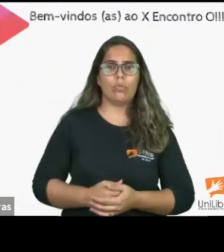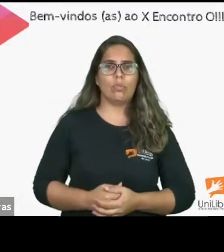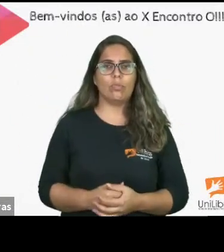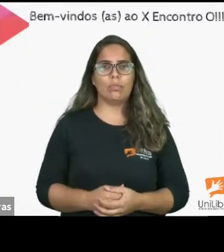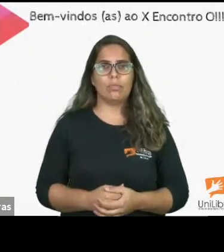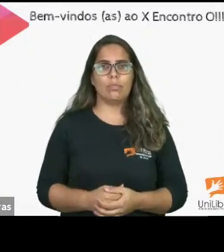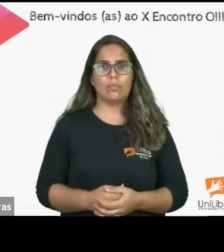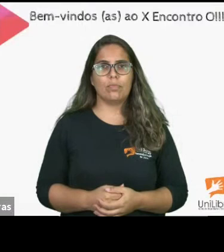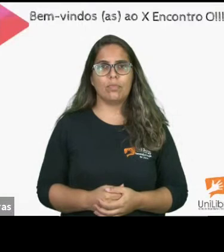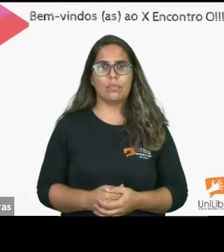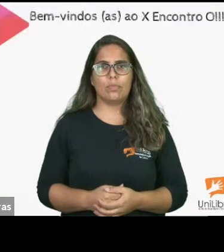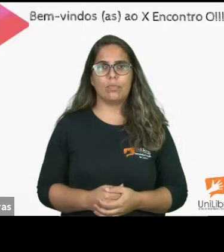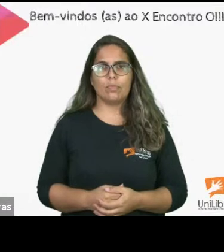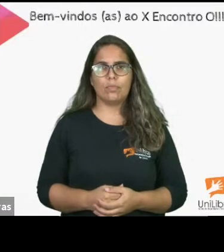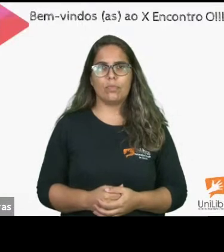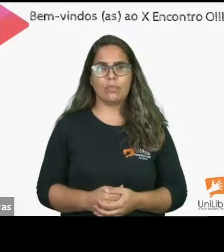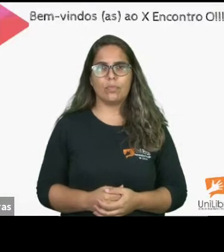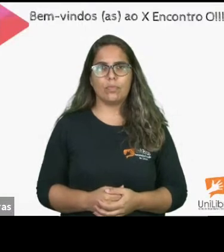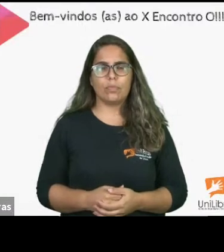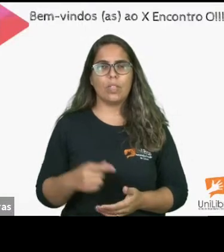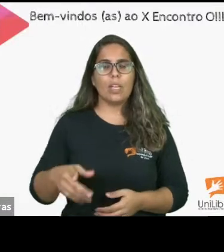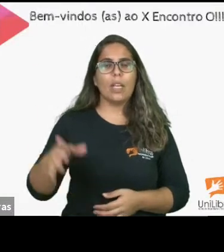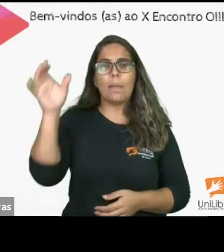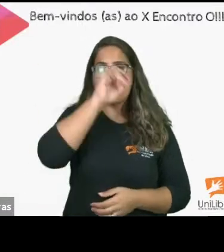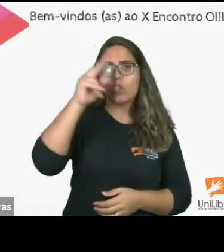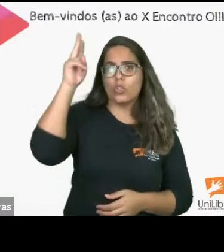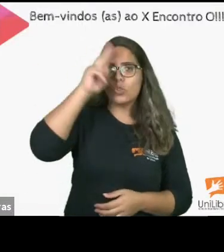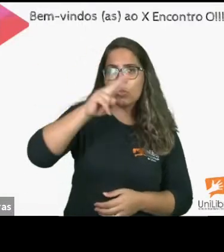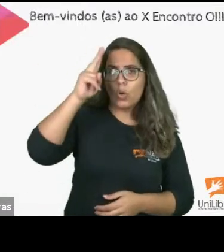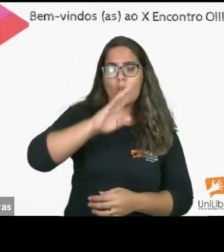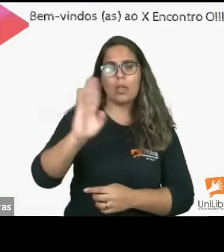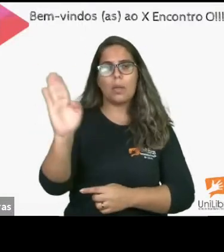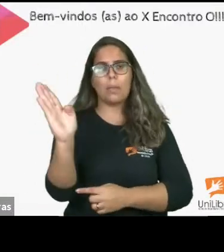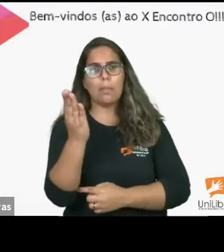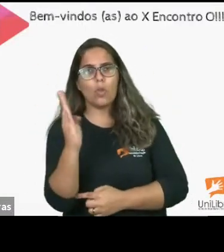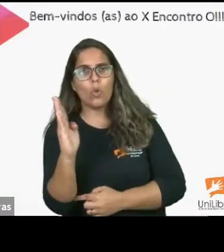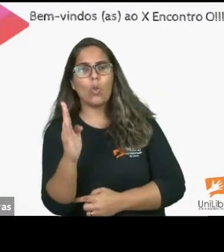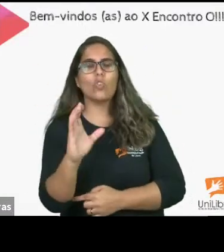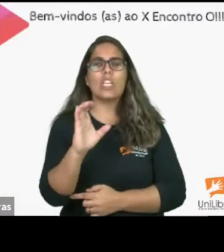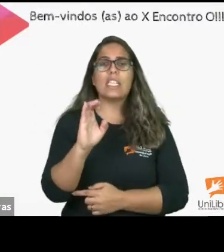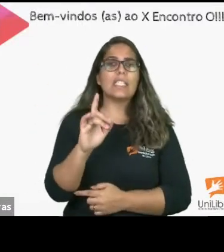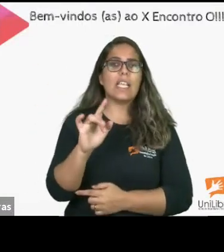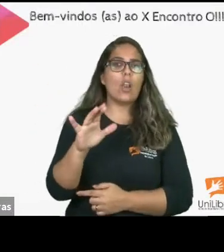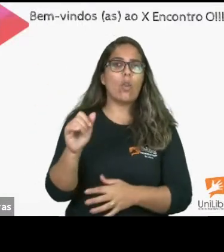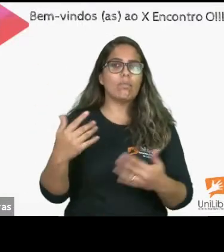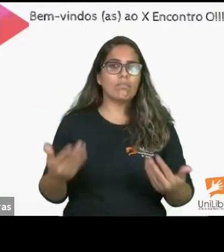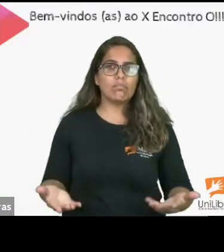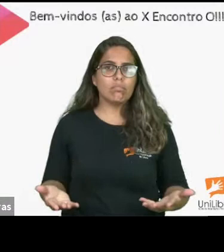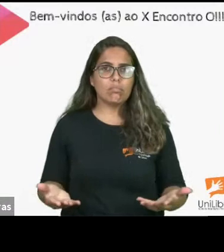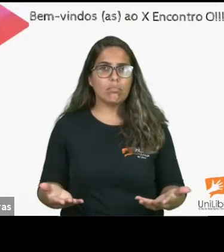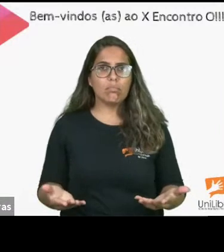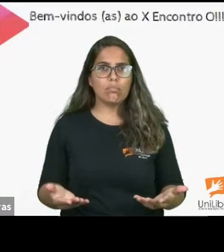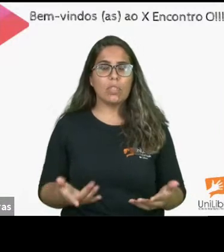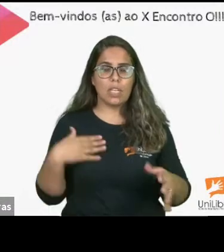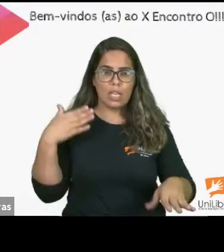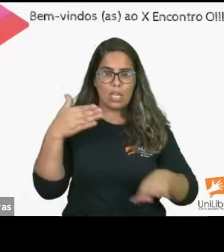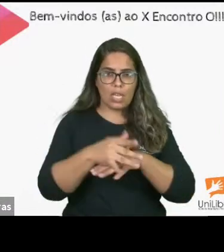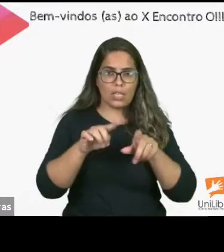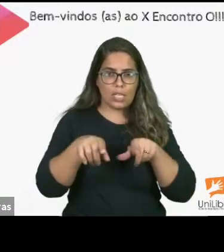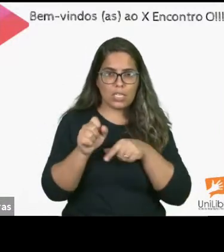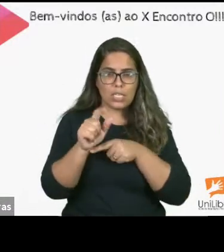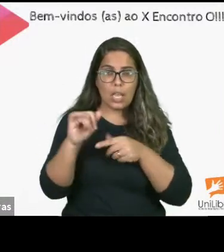No quiso aprender historia o biología o las partes de la célula o lo que fuere. Se sienta en la sala y le ocurre